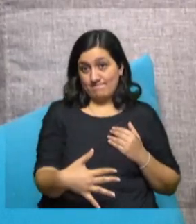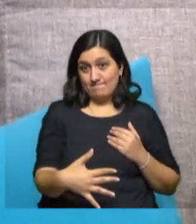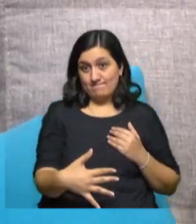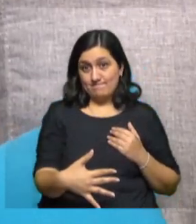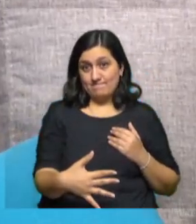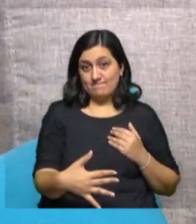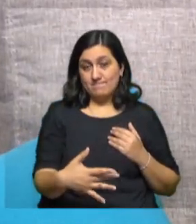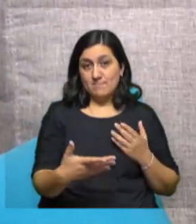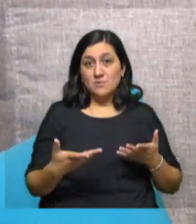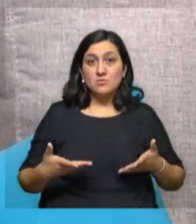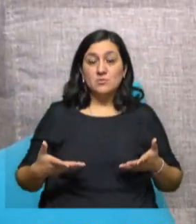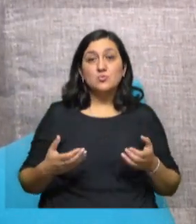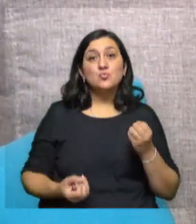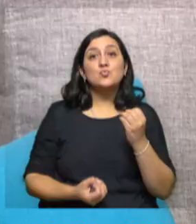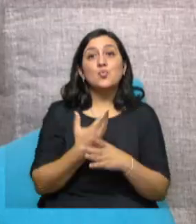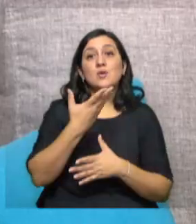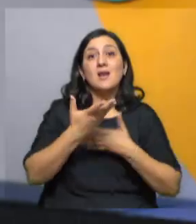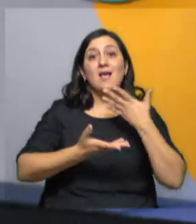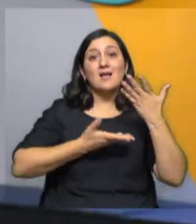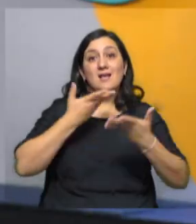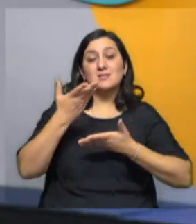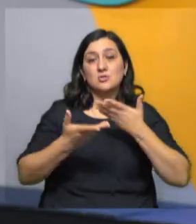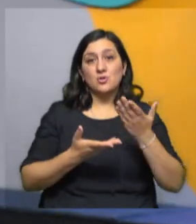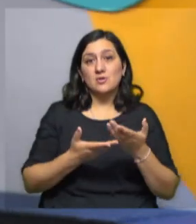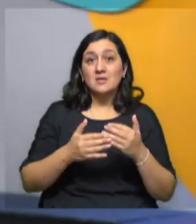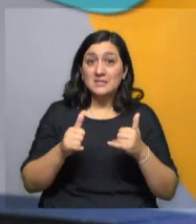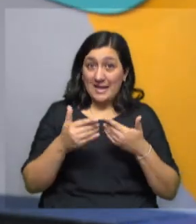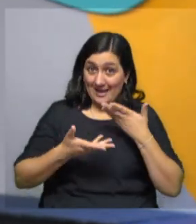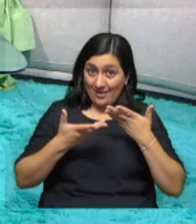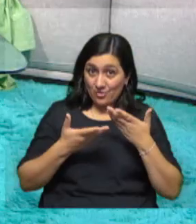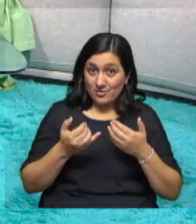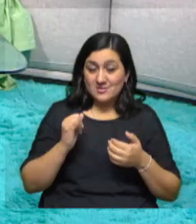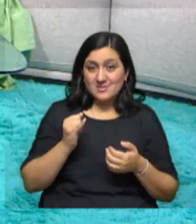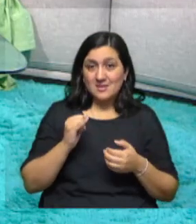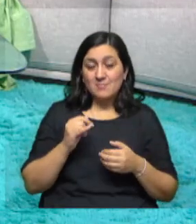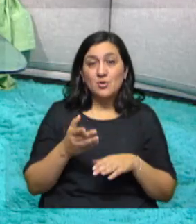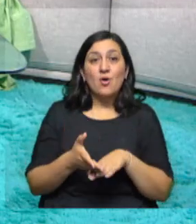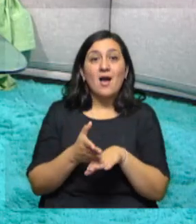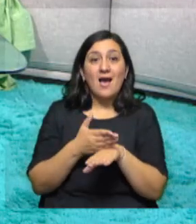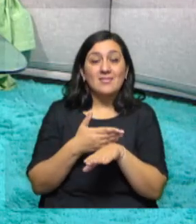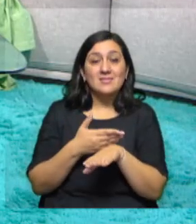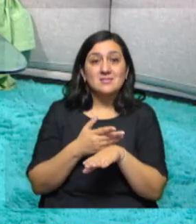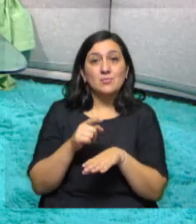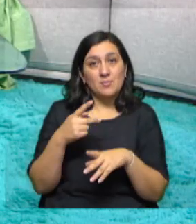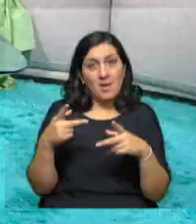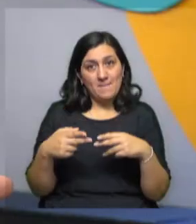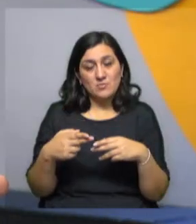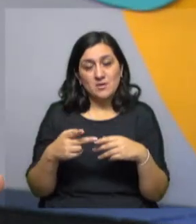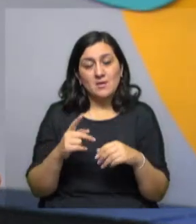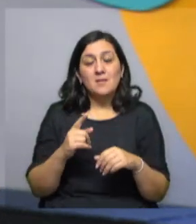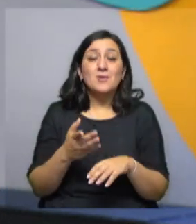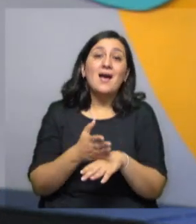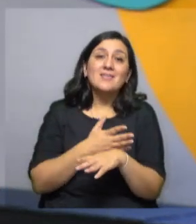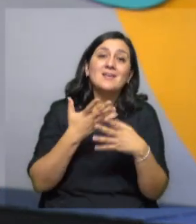Entonces nació la canción. ¿Qué te vamos a invitar a cantar? ¿Tendré que cantarla ya? Sí. Muy bien. Pero además antes, porque después nos vamos a ir a una pausa,